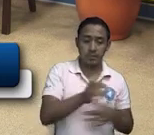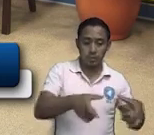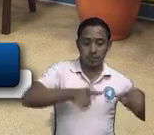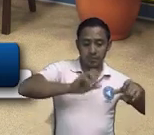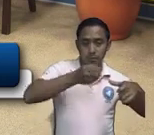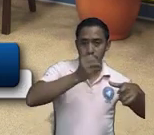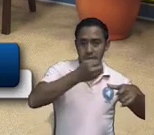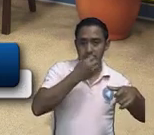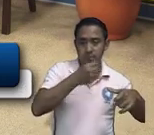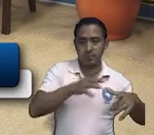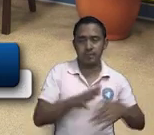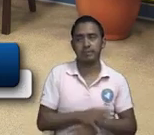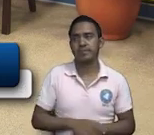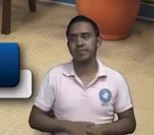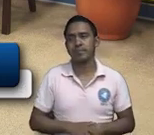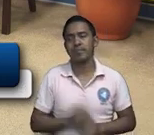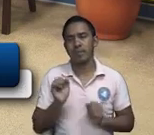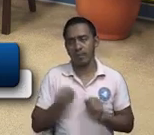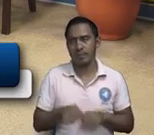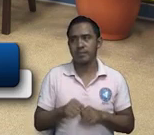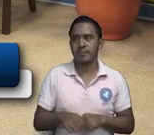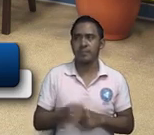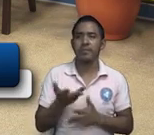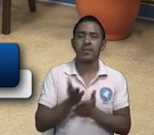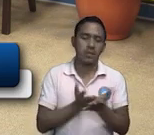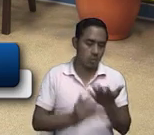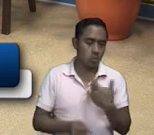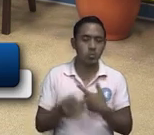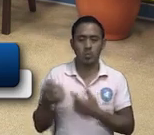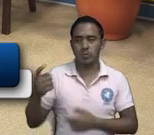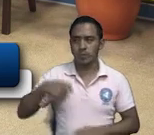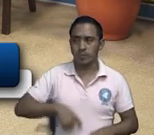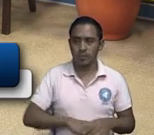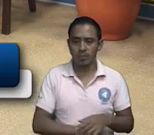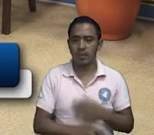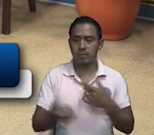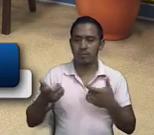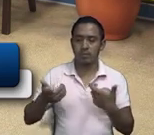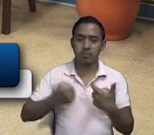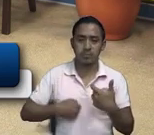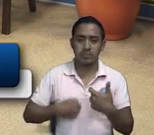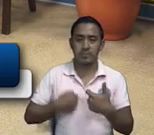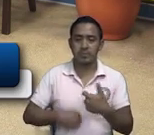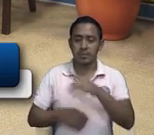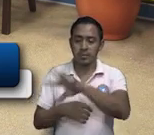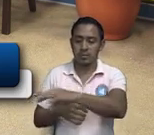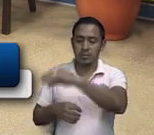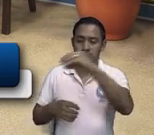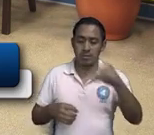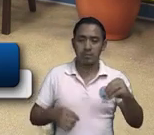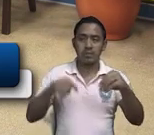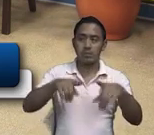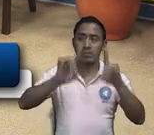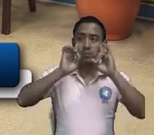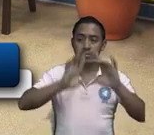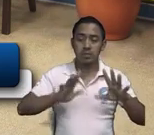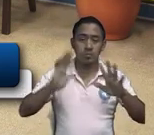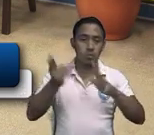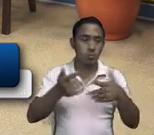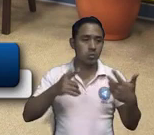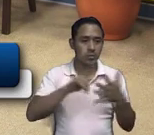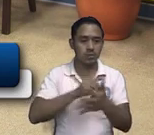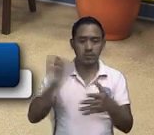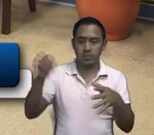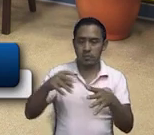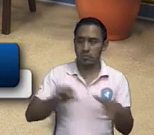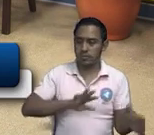quieren. Las moscas pueden transportar ciertos parásitos de la heces metida a los alimentos de nosotros, por eso hay que tener cuidado y mantener todo lo que es la